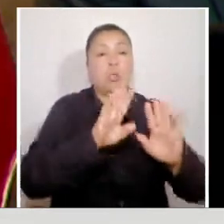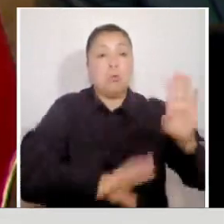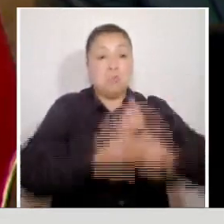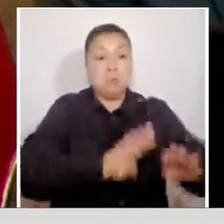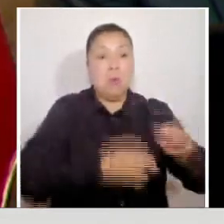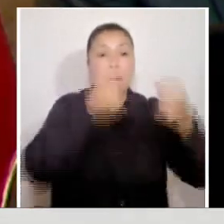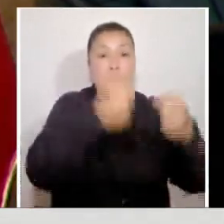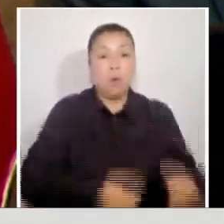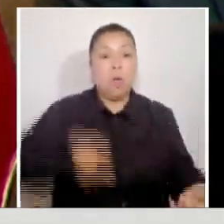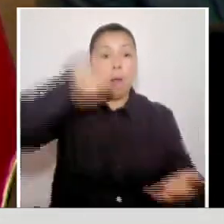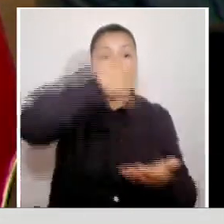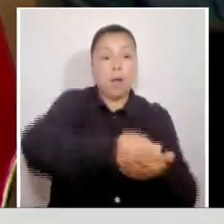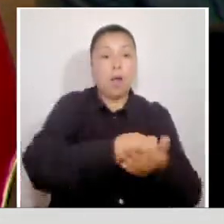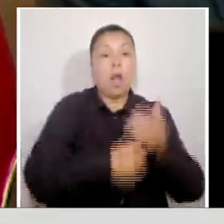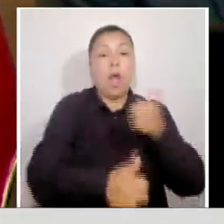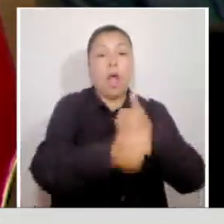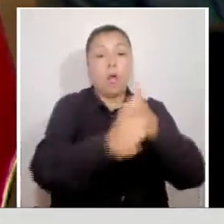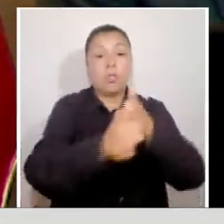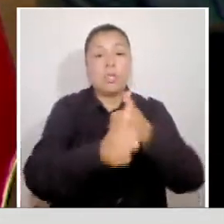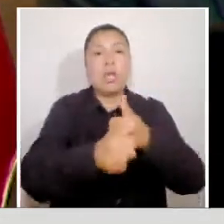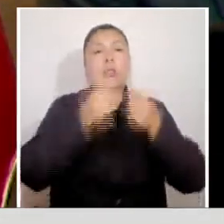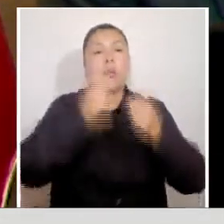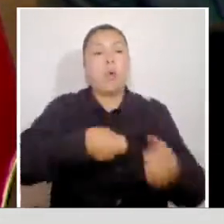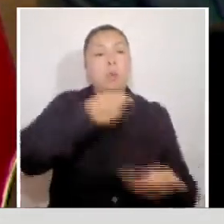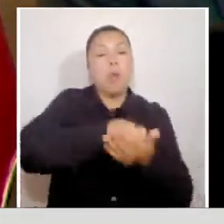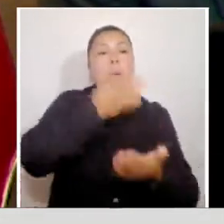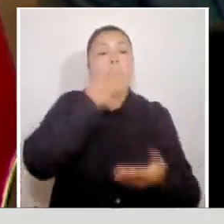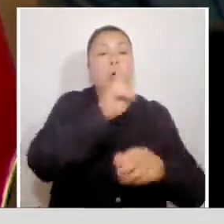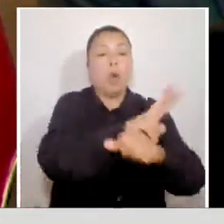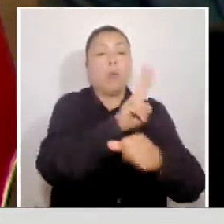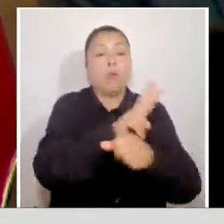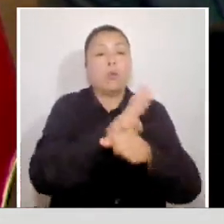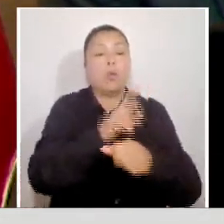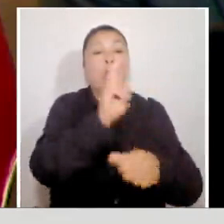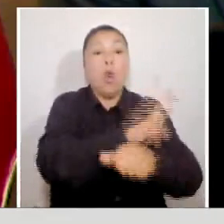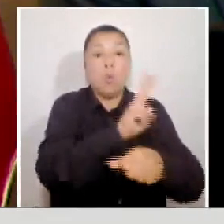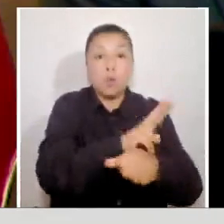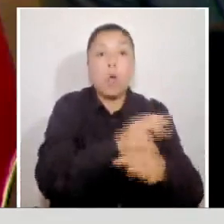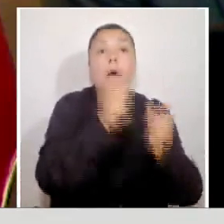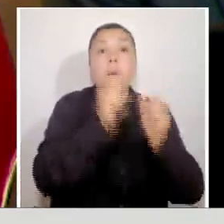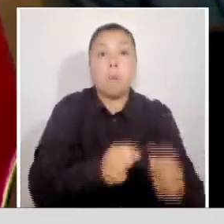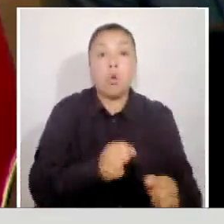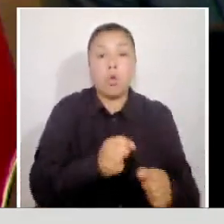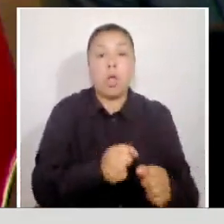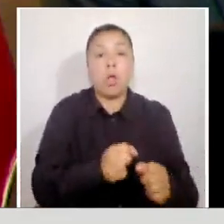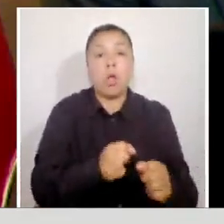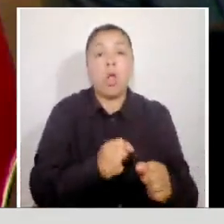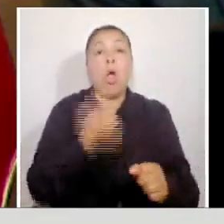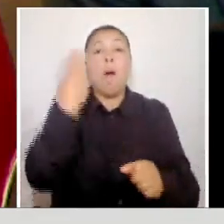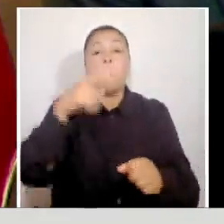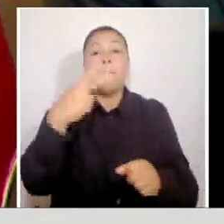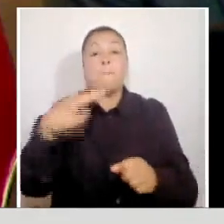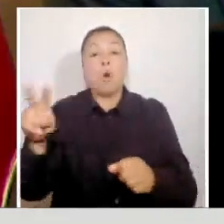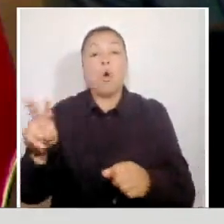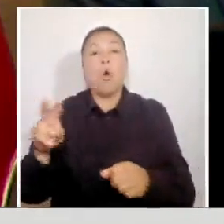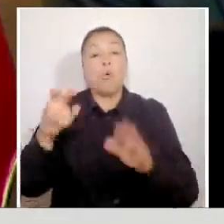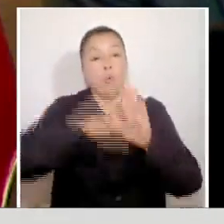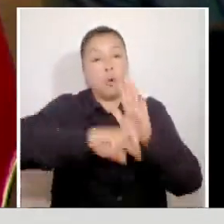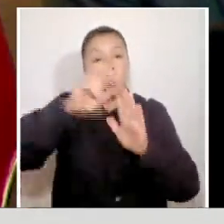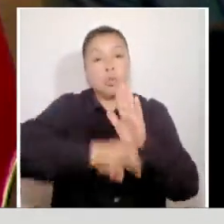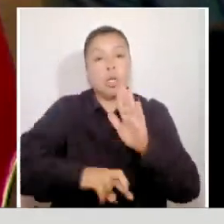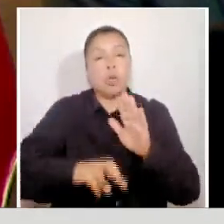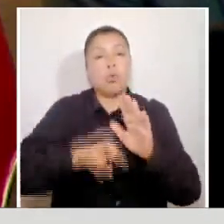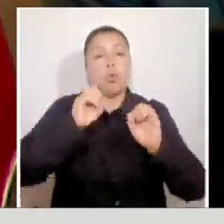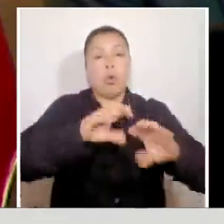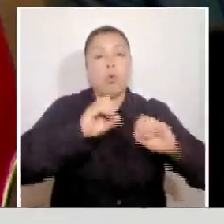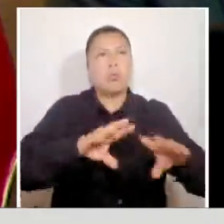pagar mejor a los asistentes se va a poder pagar mejor a los profesores y los profesores van a poder conducir sus propios proyectos educacionales sin